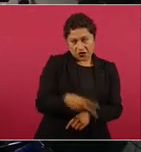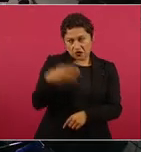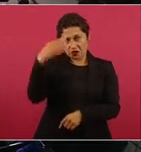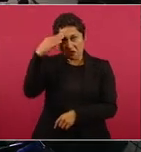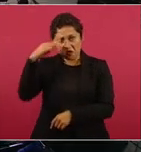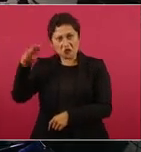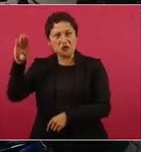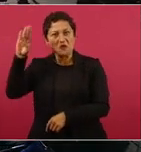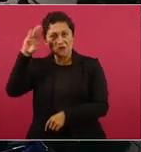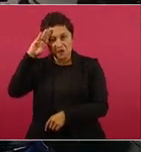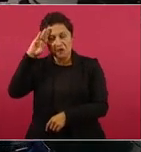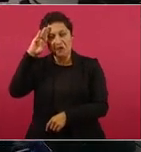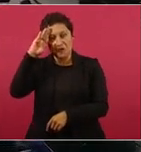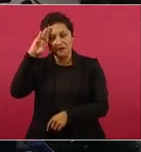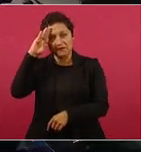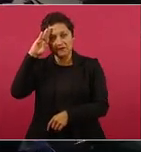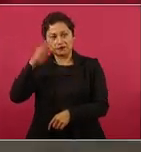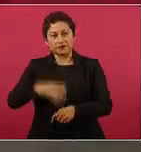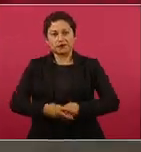y